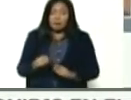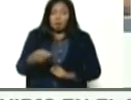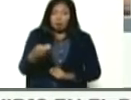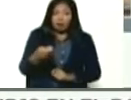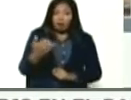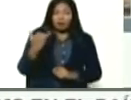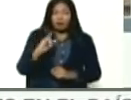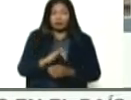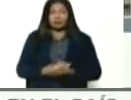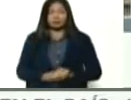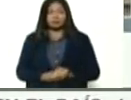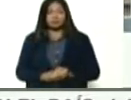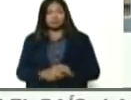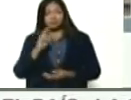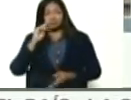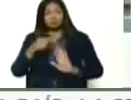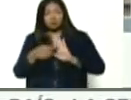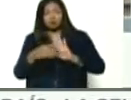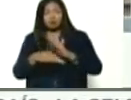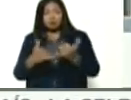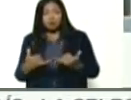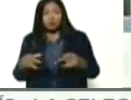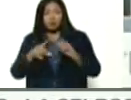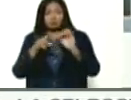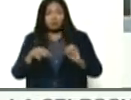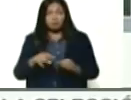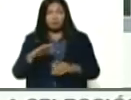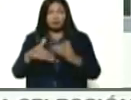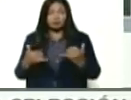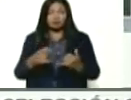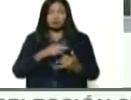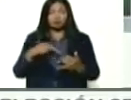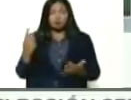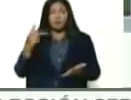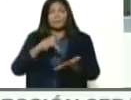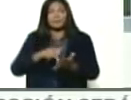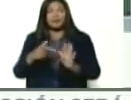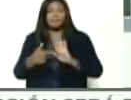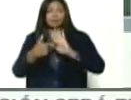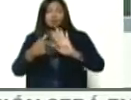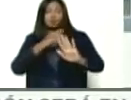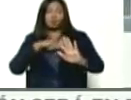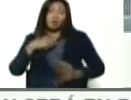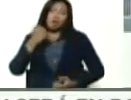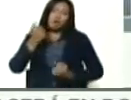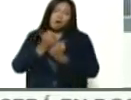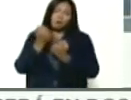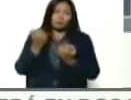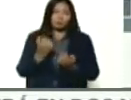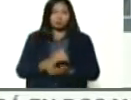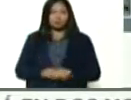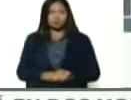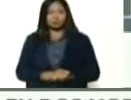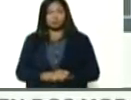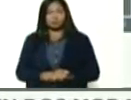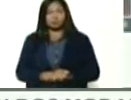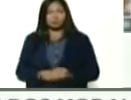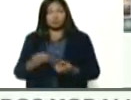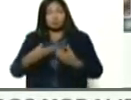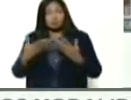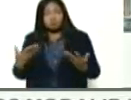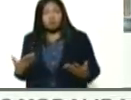humanos no los cumplan y nosotros estamos aquí para mostrar nuestra solidaridad y nuestra muy buena